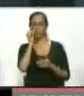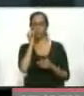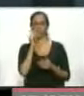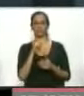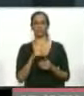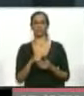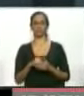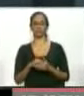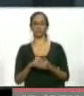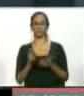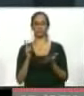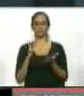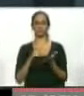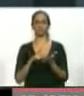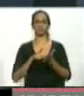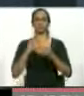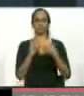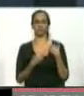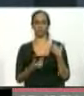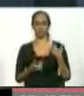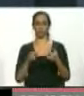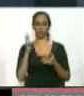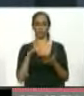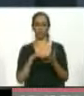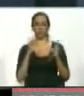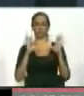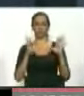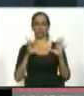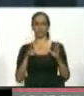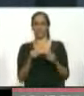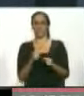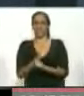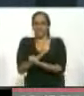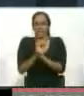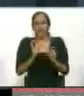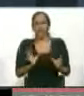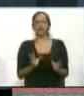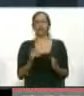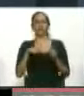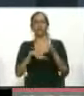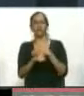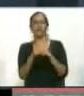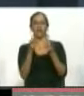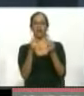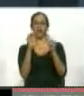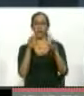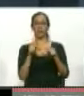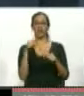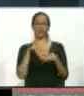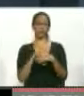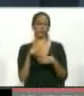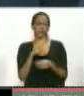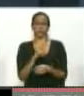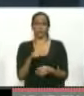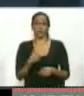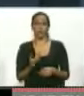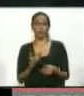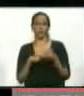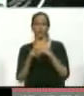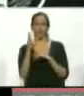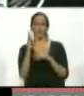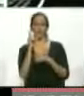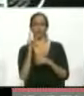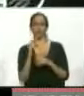lleras se presentó a las presidenciales de 2018 como no también recurrió la compra de votos aunque no logró pasar a la segunda vuelta